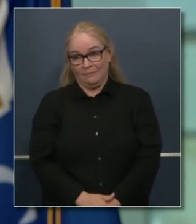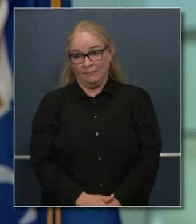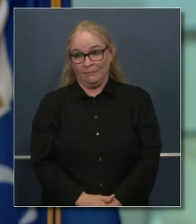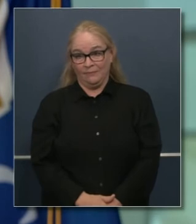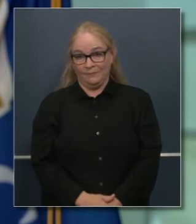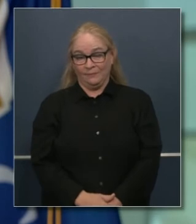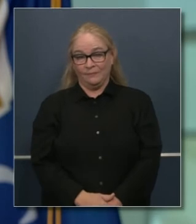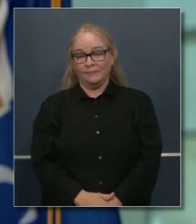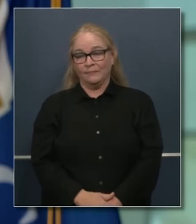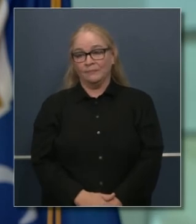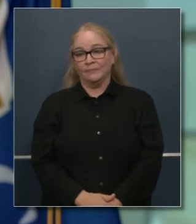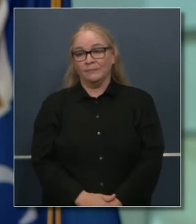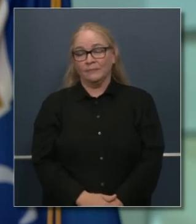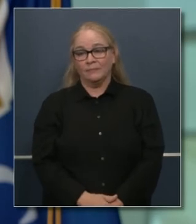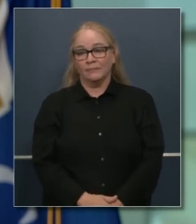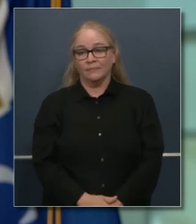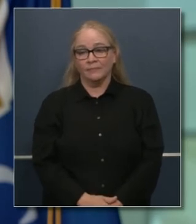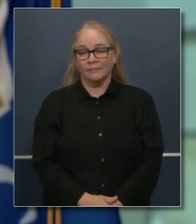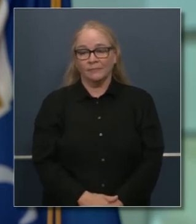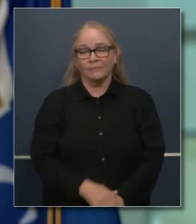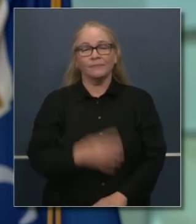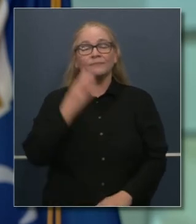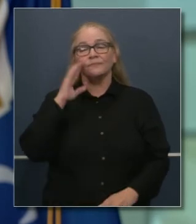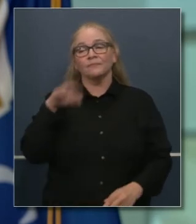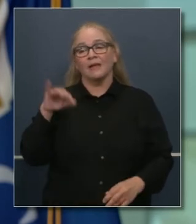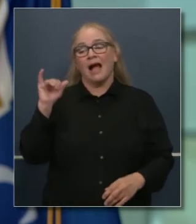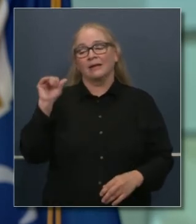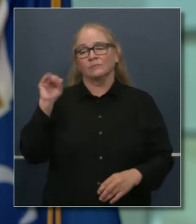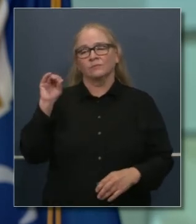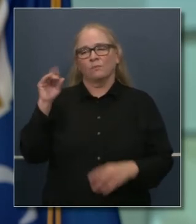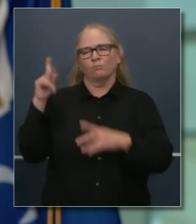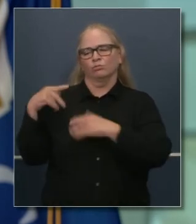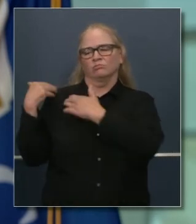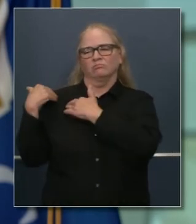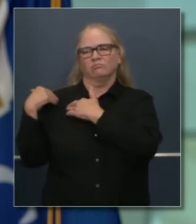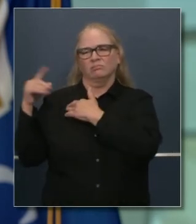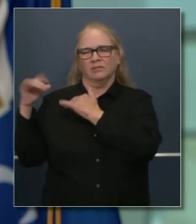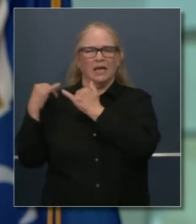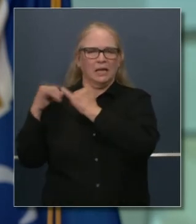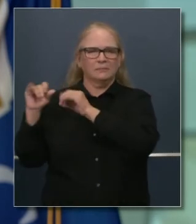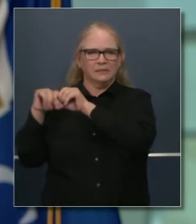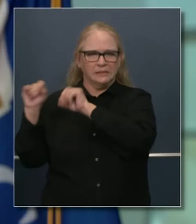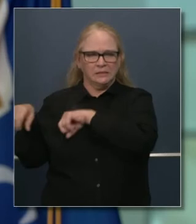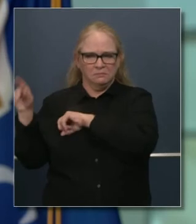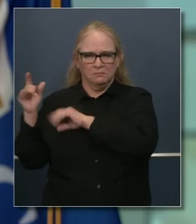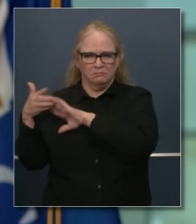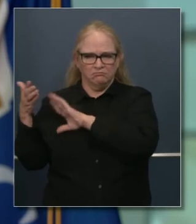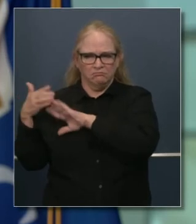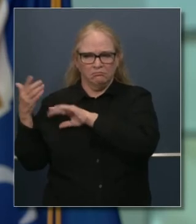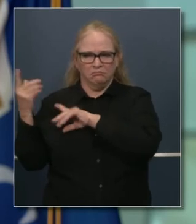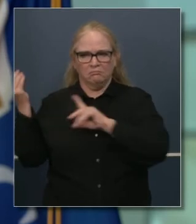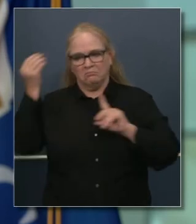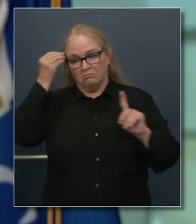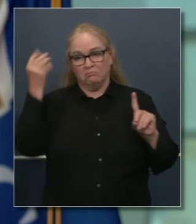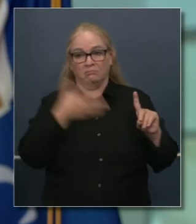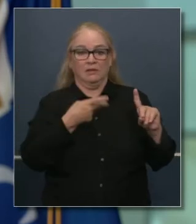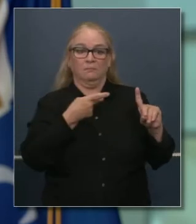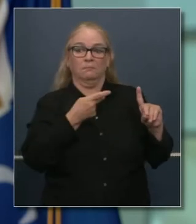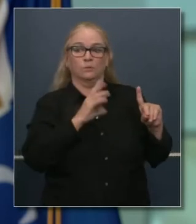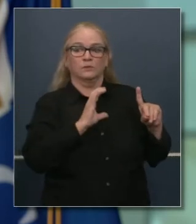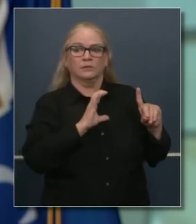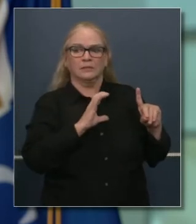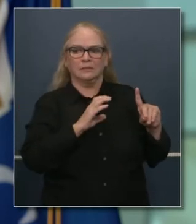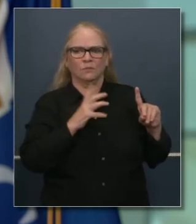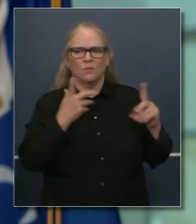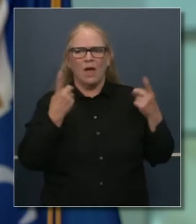que fue advertir a la comisión de servicios públicos sobre esta escasez de energía